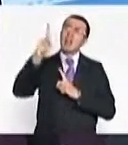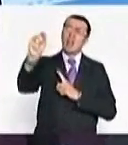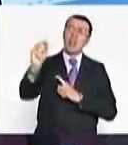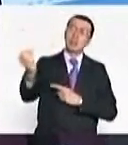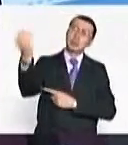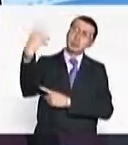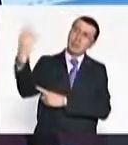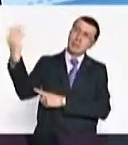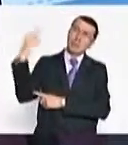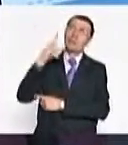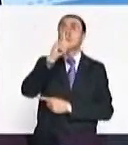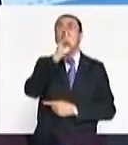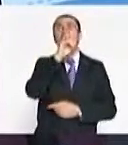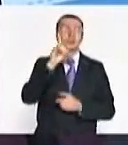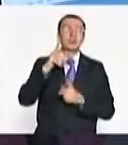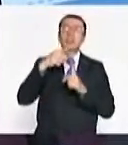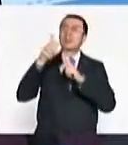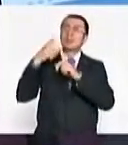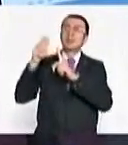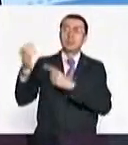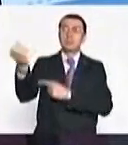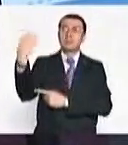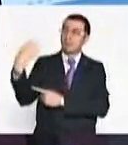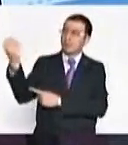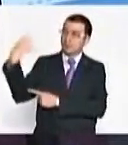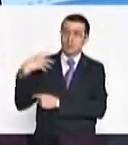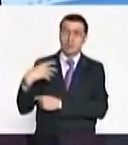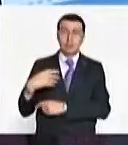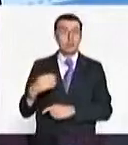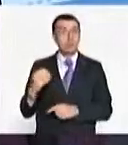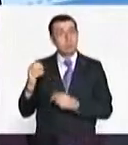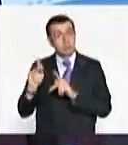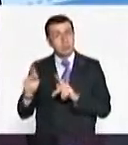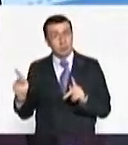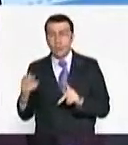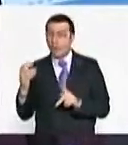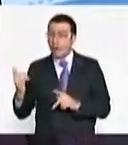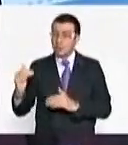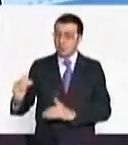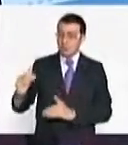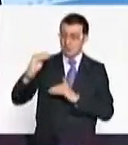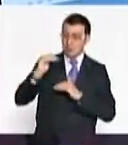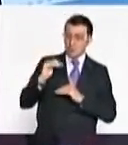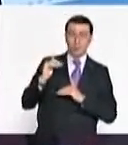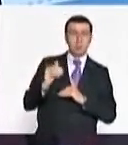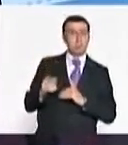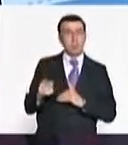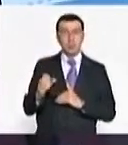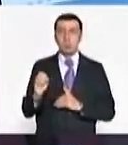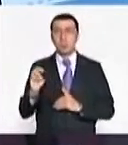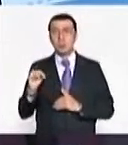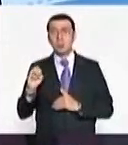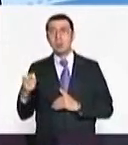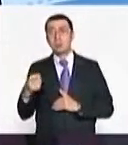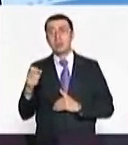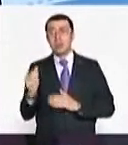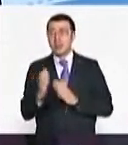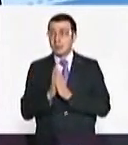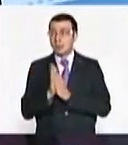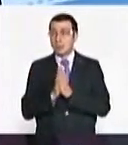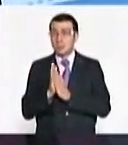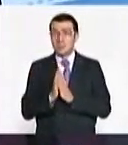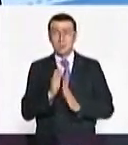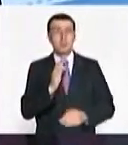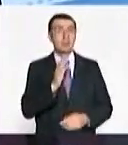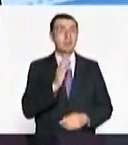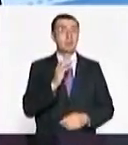muchas veces de Estados Unidos, otros lugares, que la gente te trae de regalo como un obsequio, que porque es un omega, que porque es una melatonina, un ginkgo biloba, un